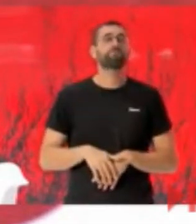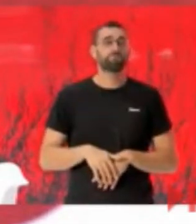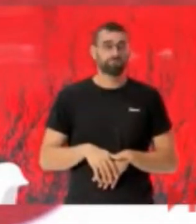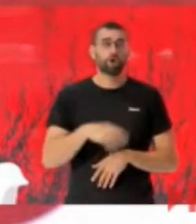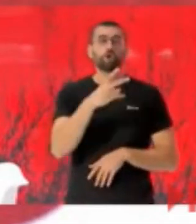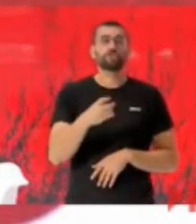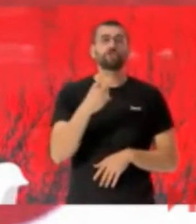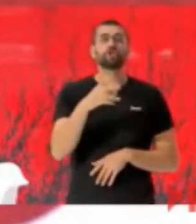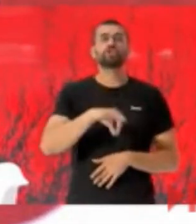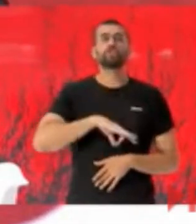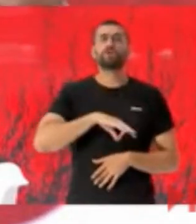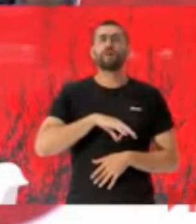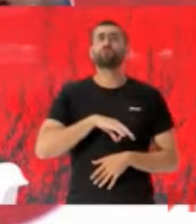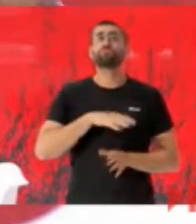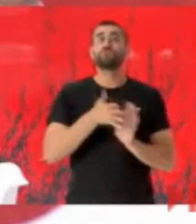202 diputados.